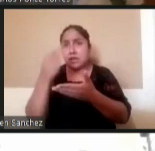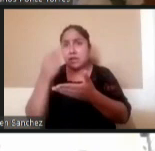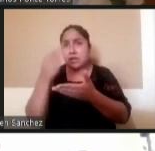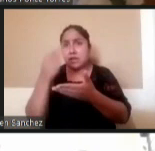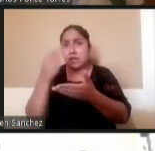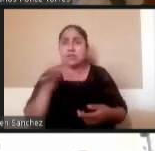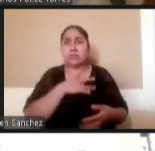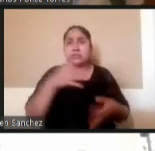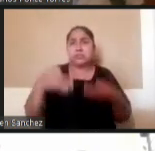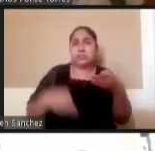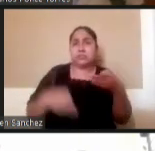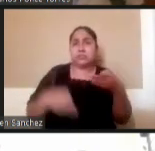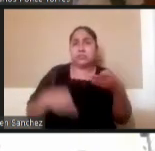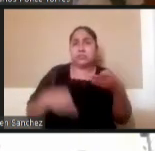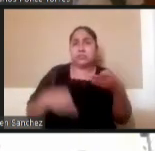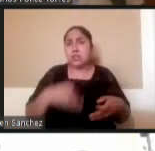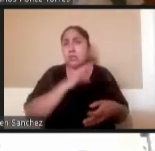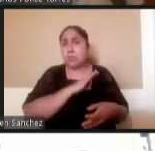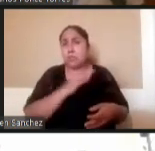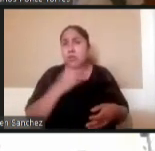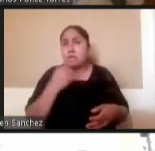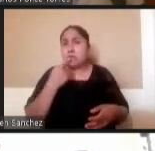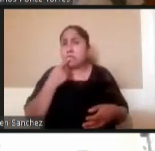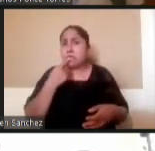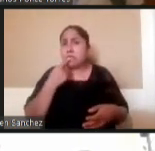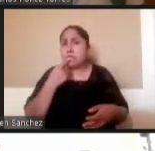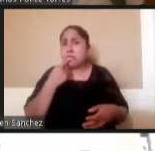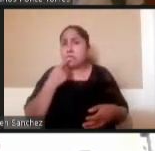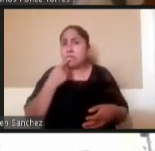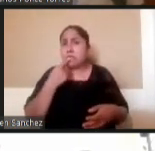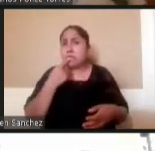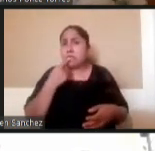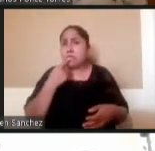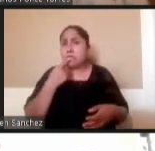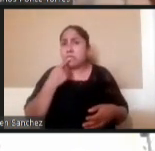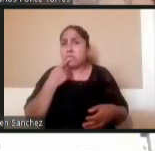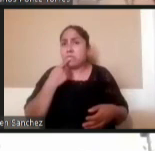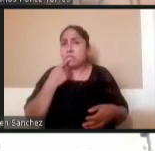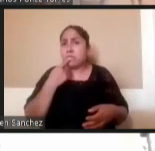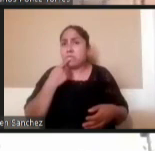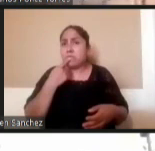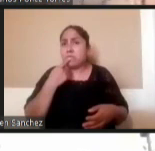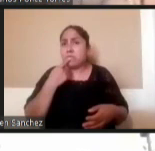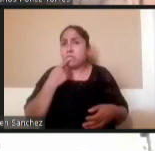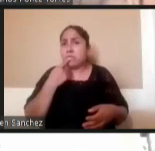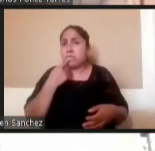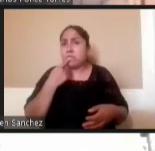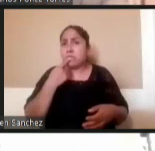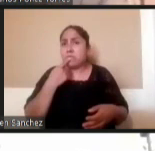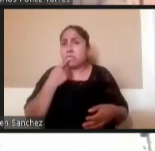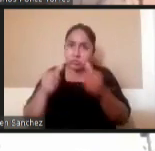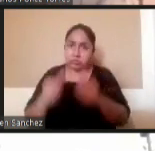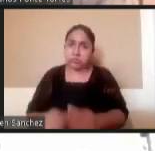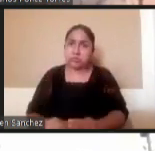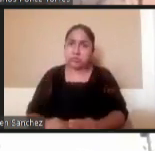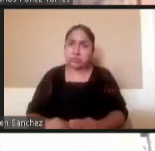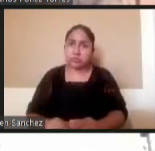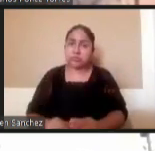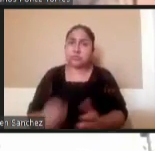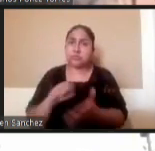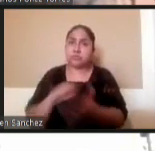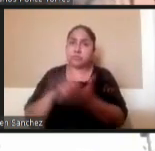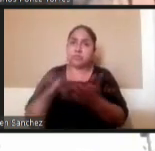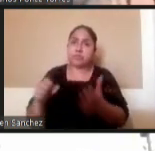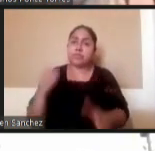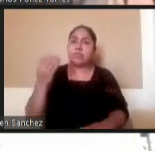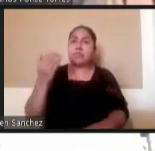la compañera Amparo, no es una situación novedosa. En la reunión que tuvimos con los representantes de casa, yo